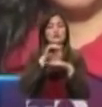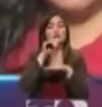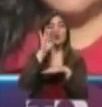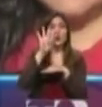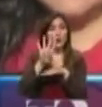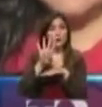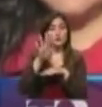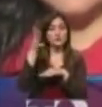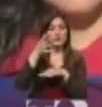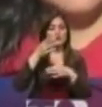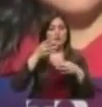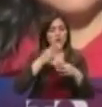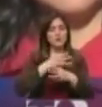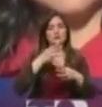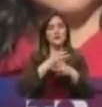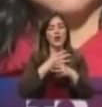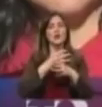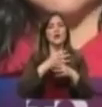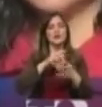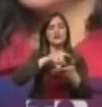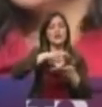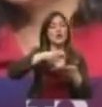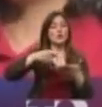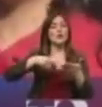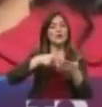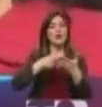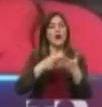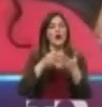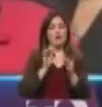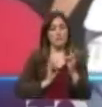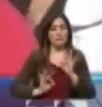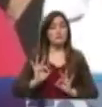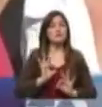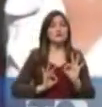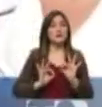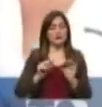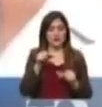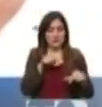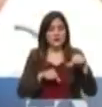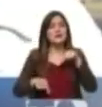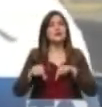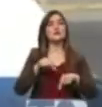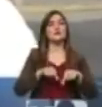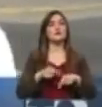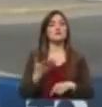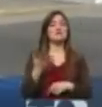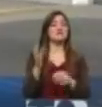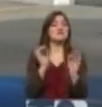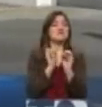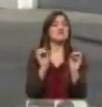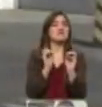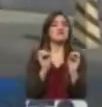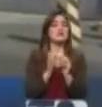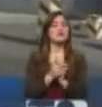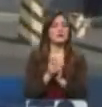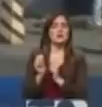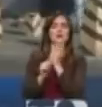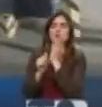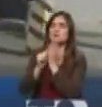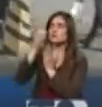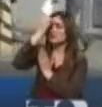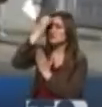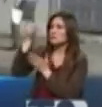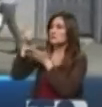que es matemáticas, geometría, física, química, y necesitamos una solución pronta. Pedimos al Ministerio de Educación que nos ayuden con